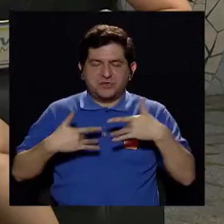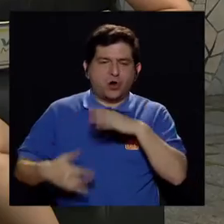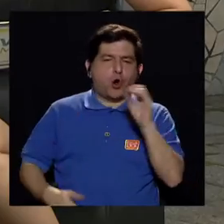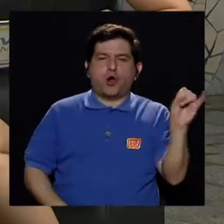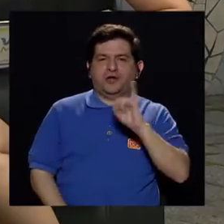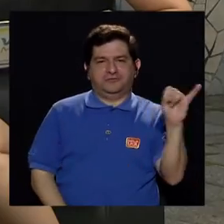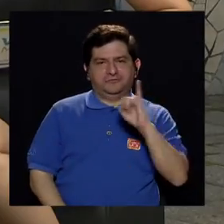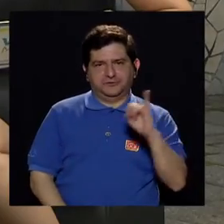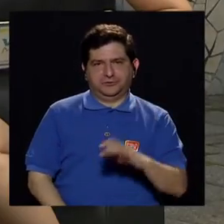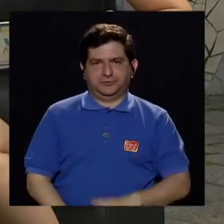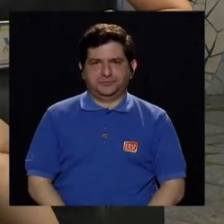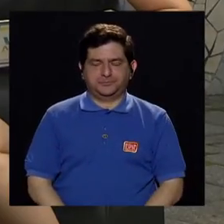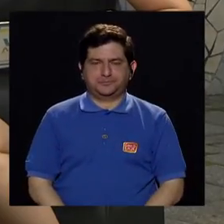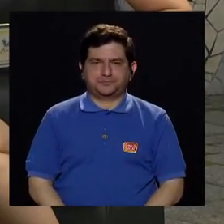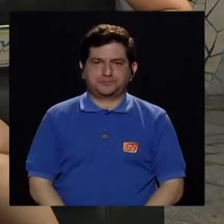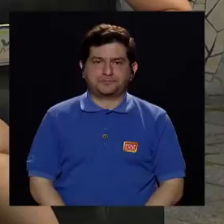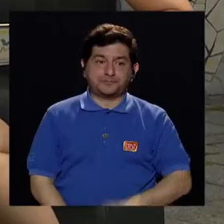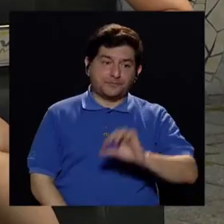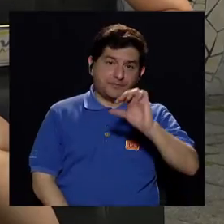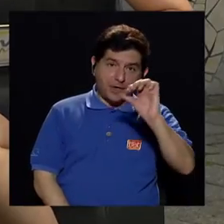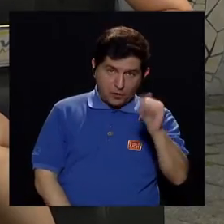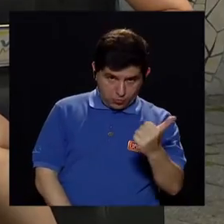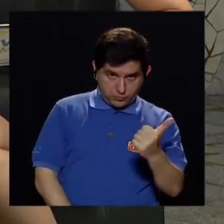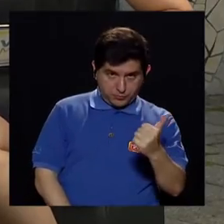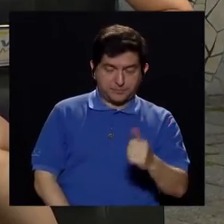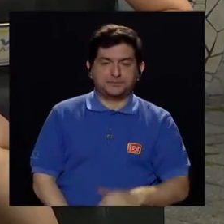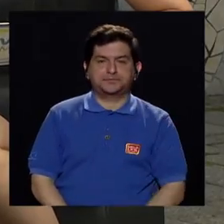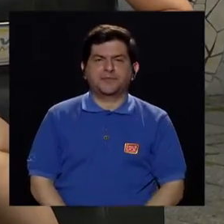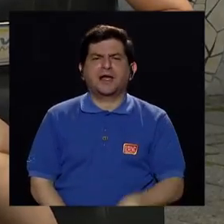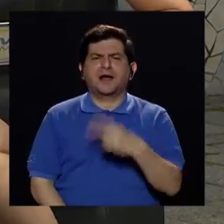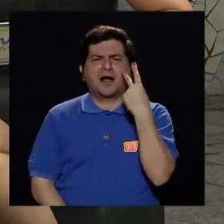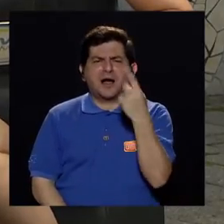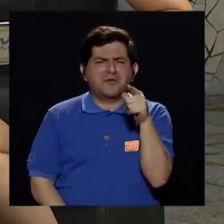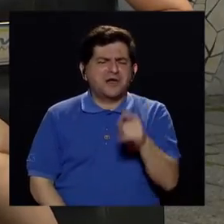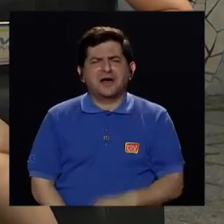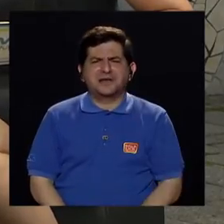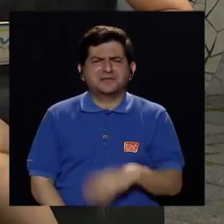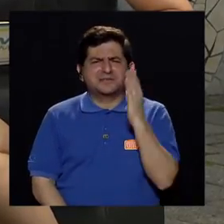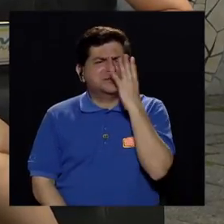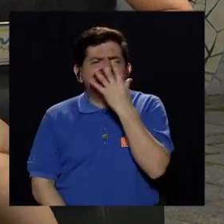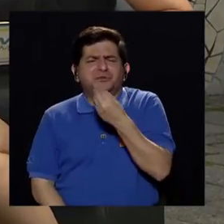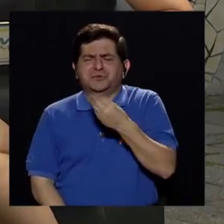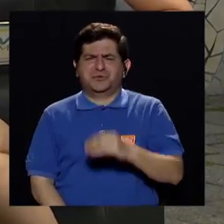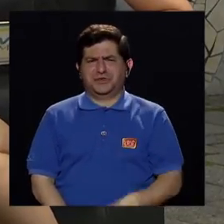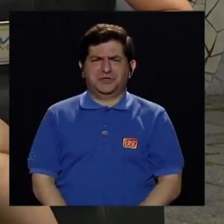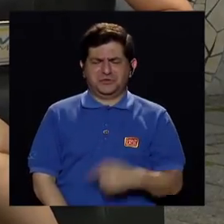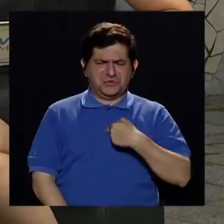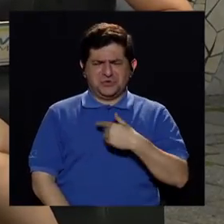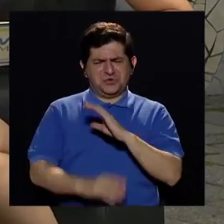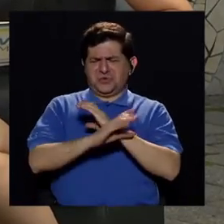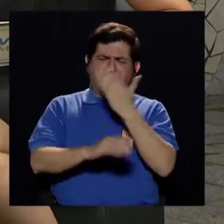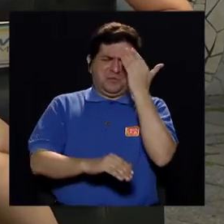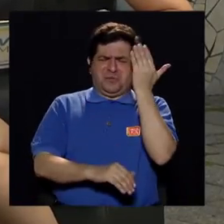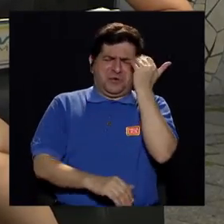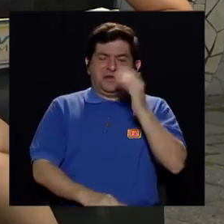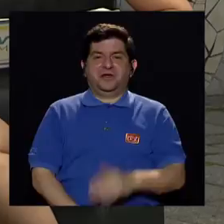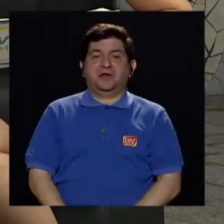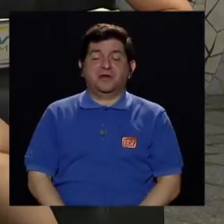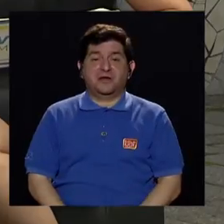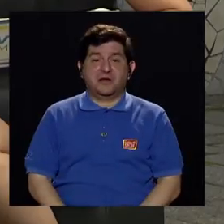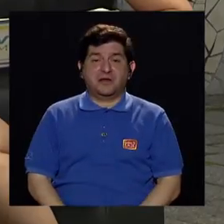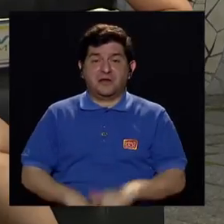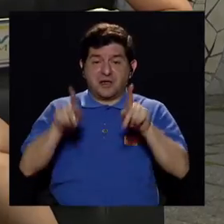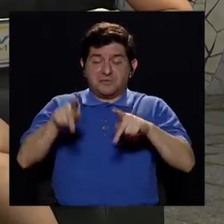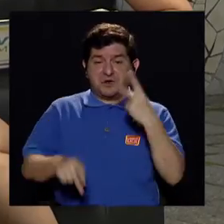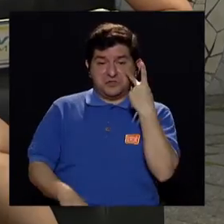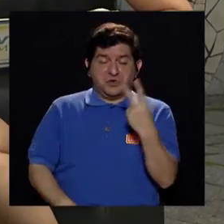infección. Viene el otro punto. Mira, pero es que se ve muy bonito. ¿Para qué me voy a cuidar? Y es uno de los mitos. Y la persona se ve